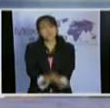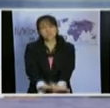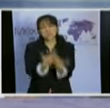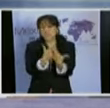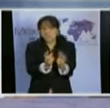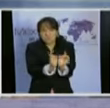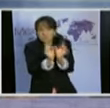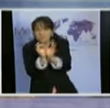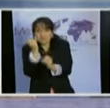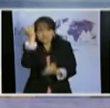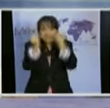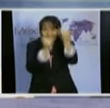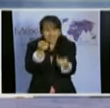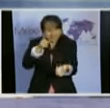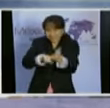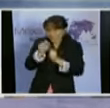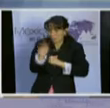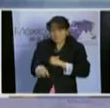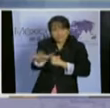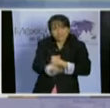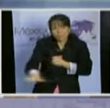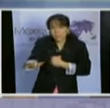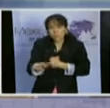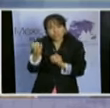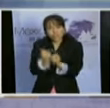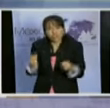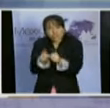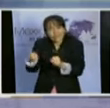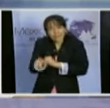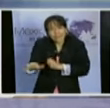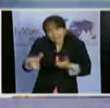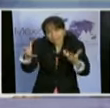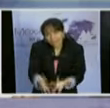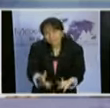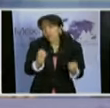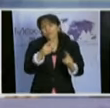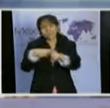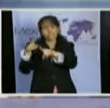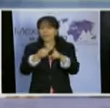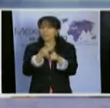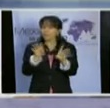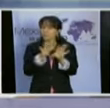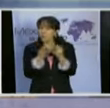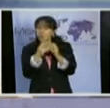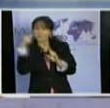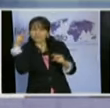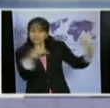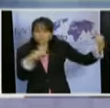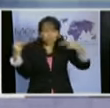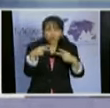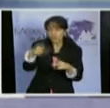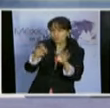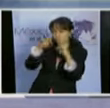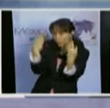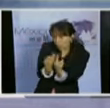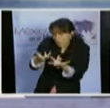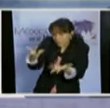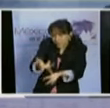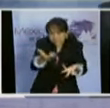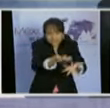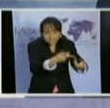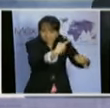civil, con una gran variedad de enfoques, metodologías y contenidos que buscan responder